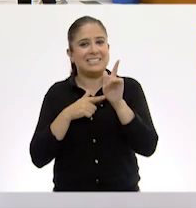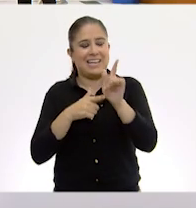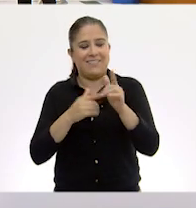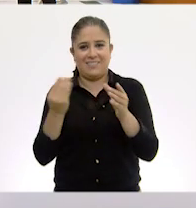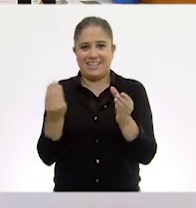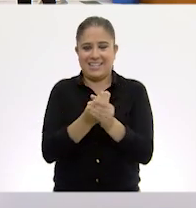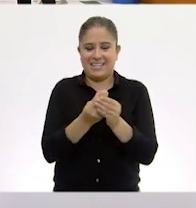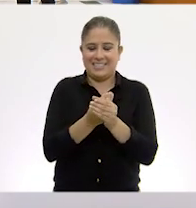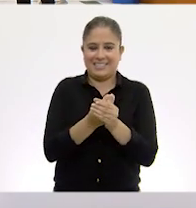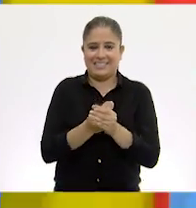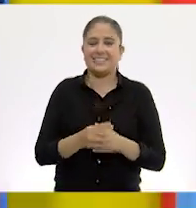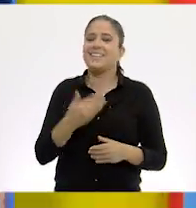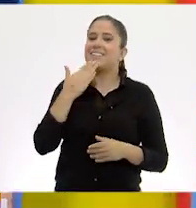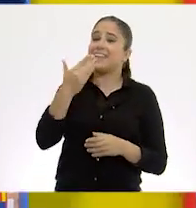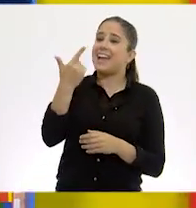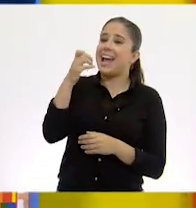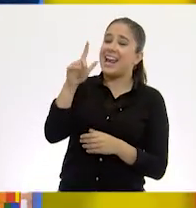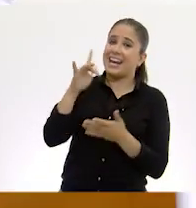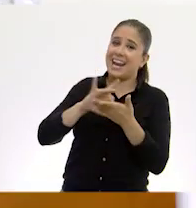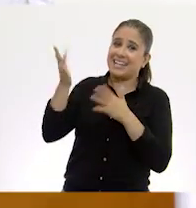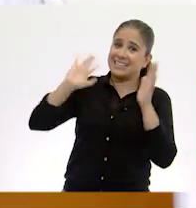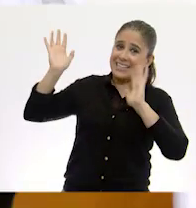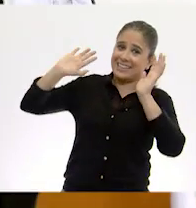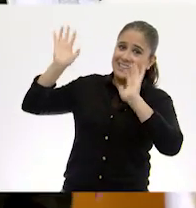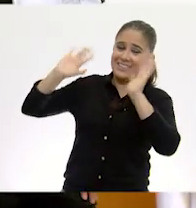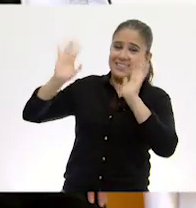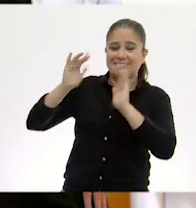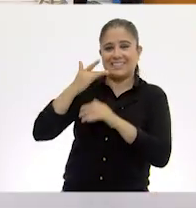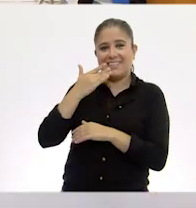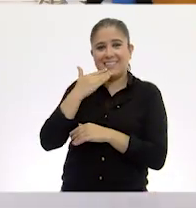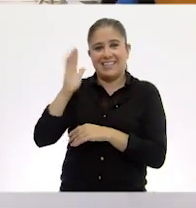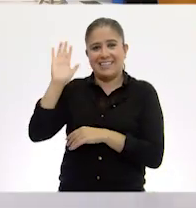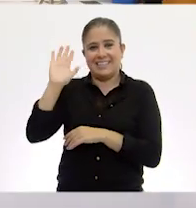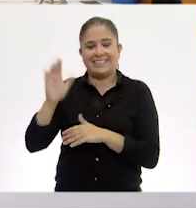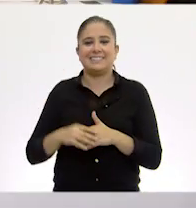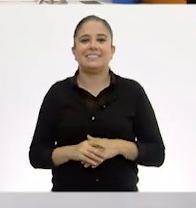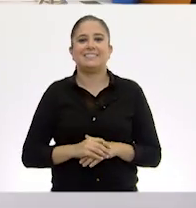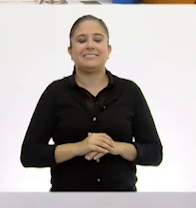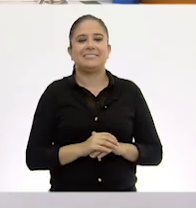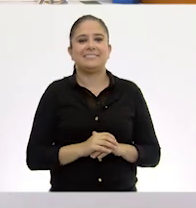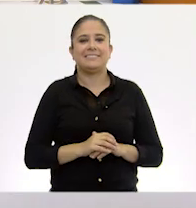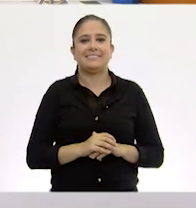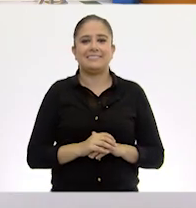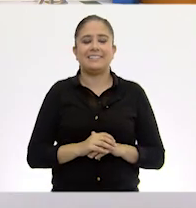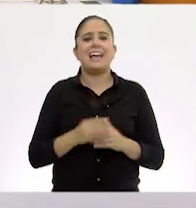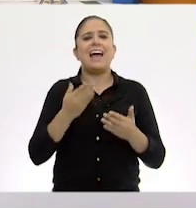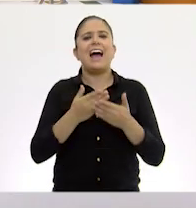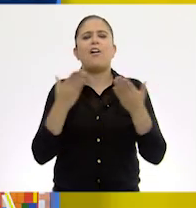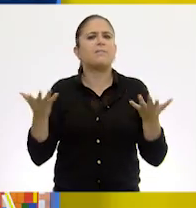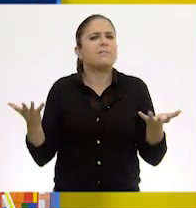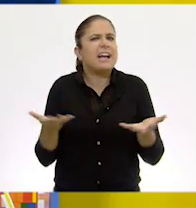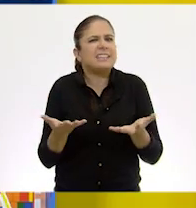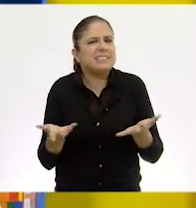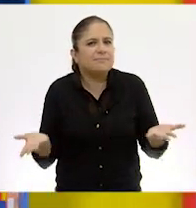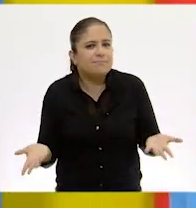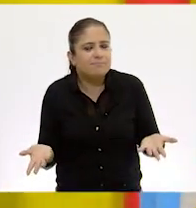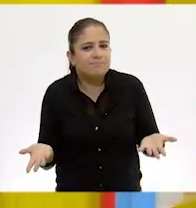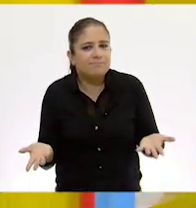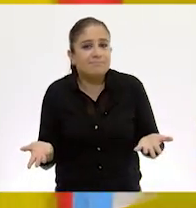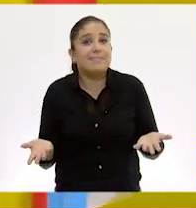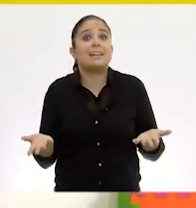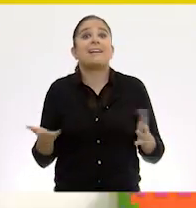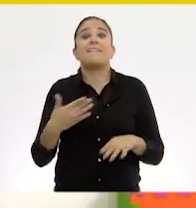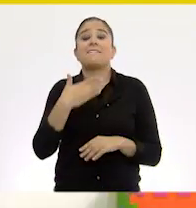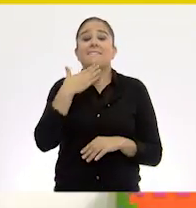nuestra clase. Perfecto. Gracias, Gael. Hasta luego. Hasta luego. Que te vaya bien. Adiós. ¿Qué más vamos a hacer? Muy bien.